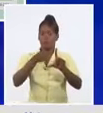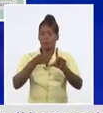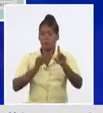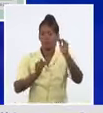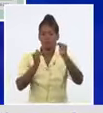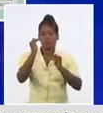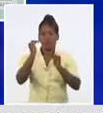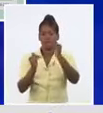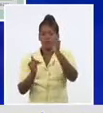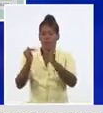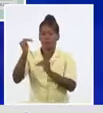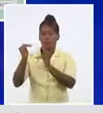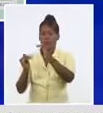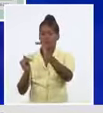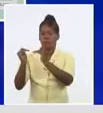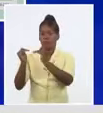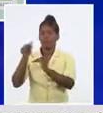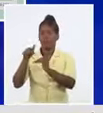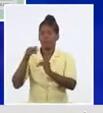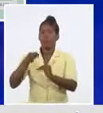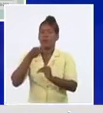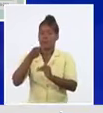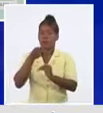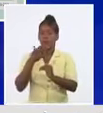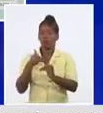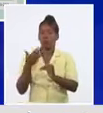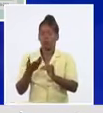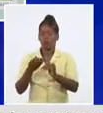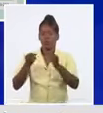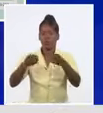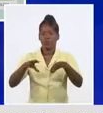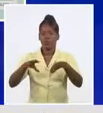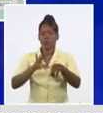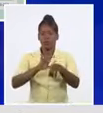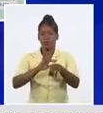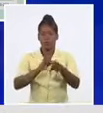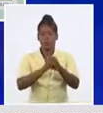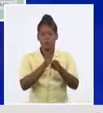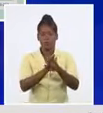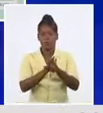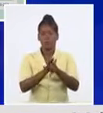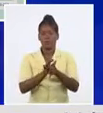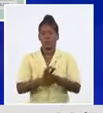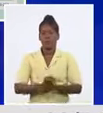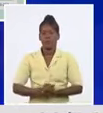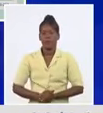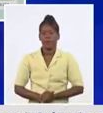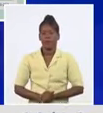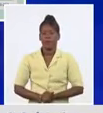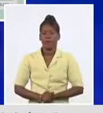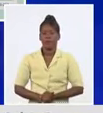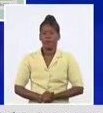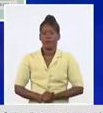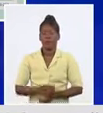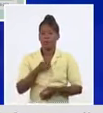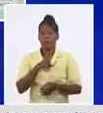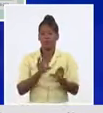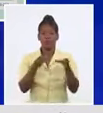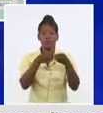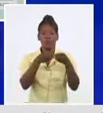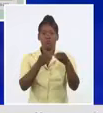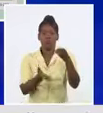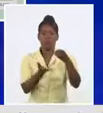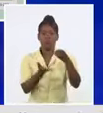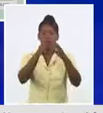la tendencia ha ido disminuyendo. Esto es expresión. Por un lado, que el número de altas